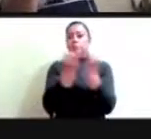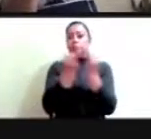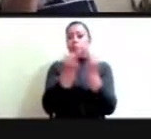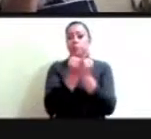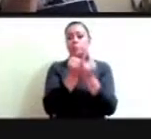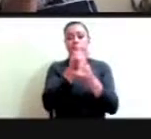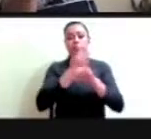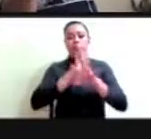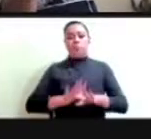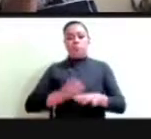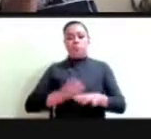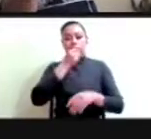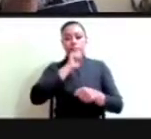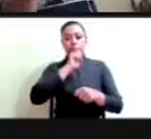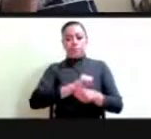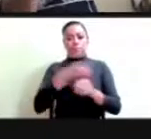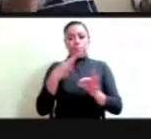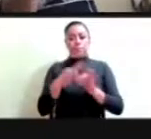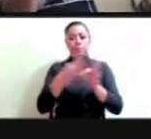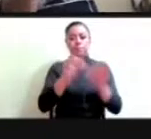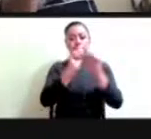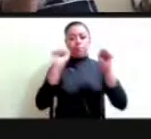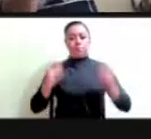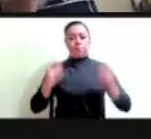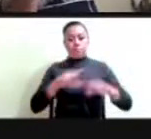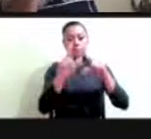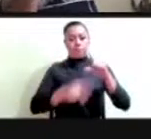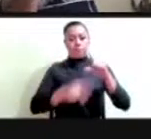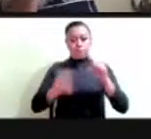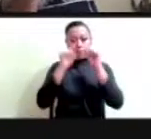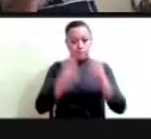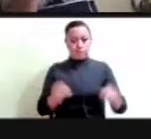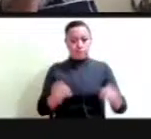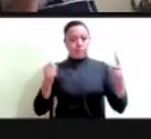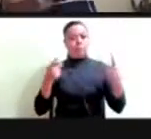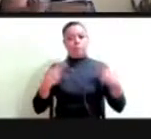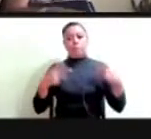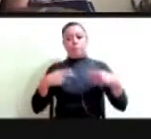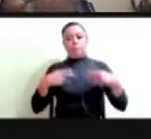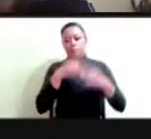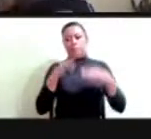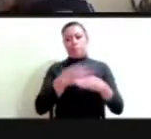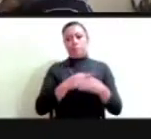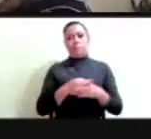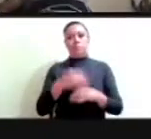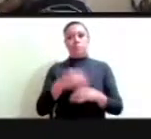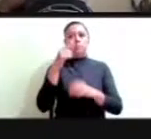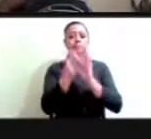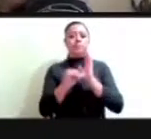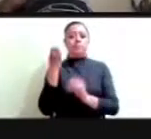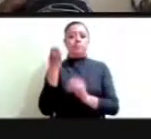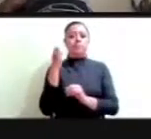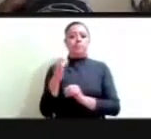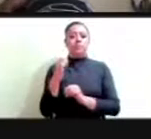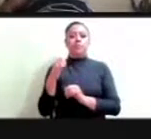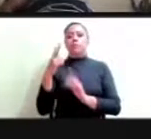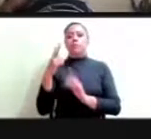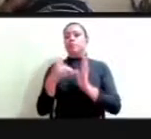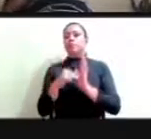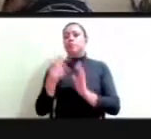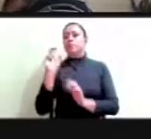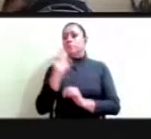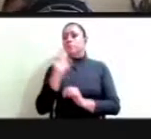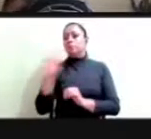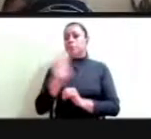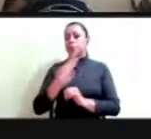Sistema Nacional de Seguridad Pública revelan que tan solo en el mes de enero se registraron 2.301 casos de violencia familiar en la Ciudad de